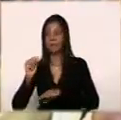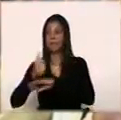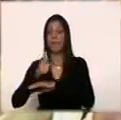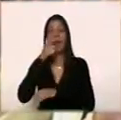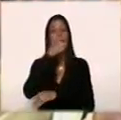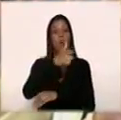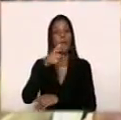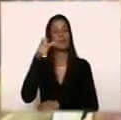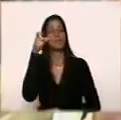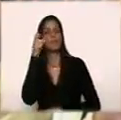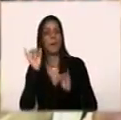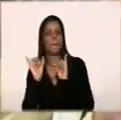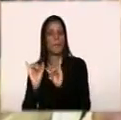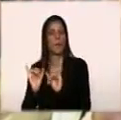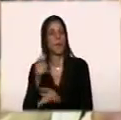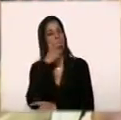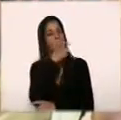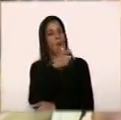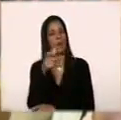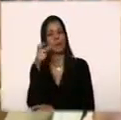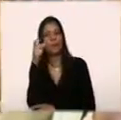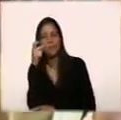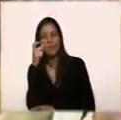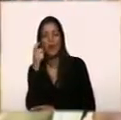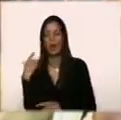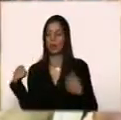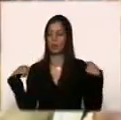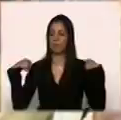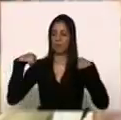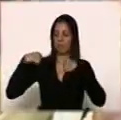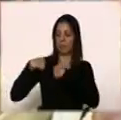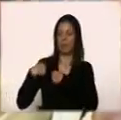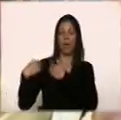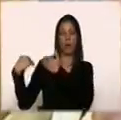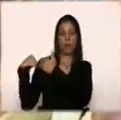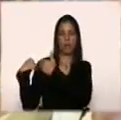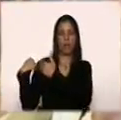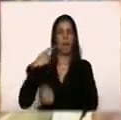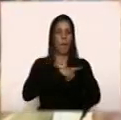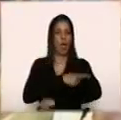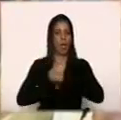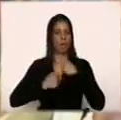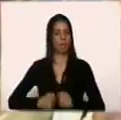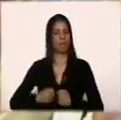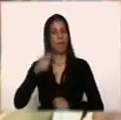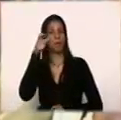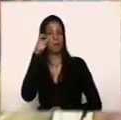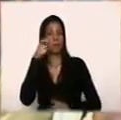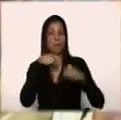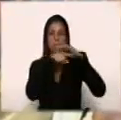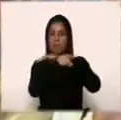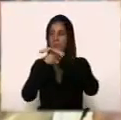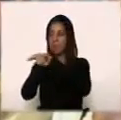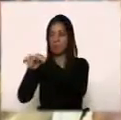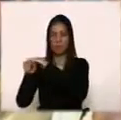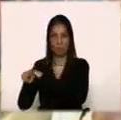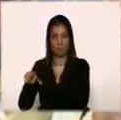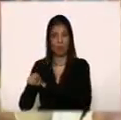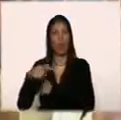pueblo, que ha sido investido de una gran facultad. Y hoy, nada más y nada